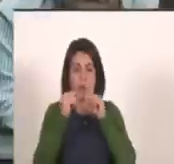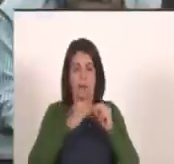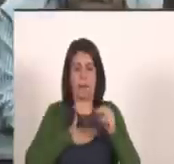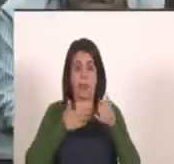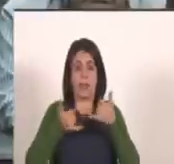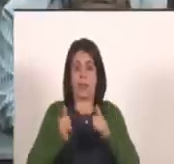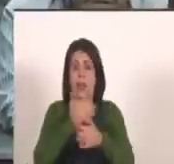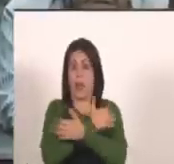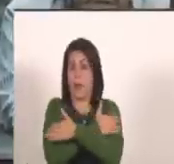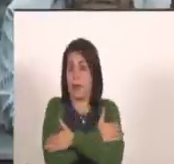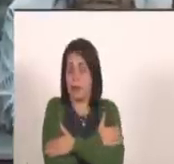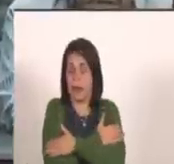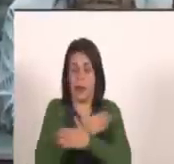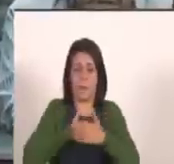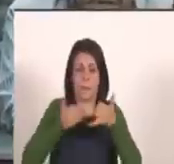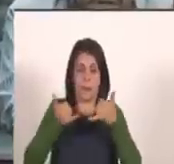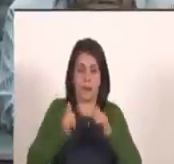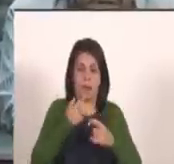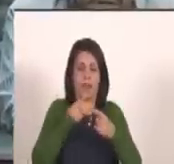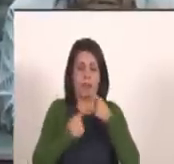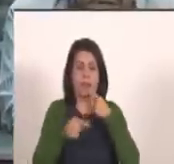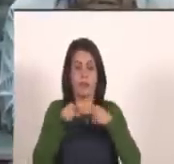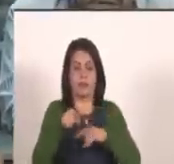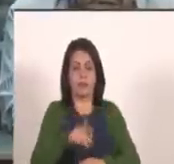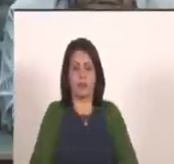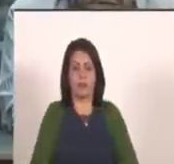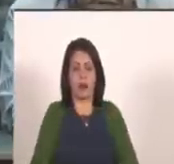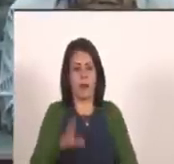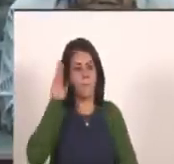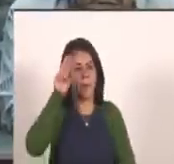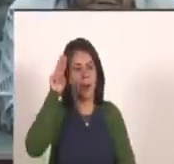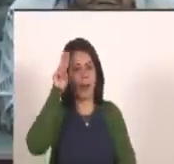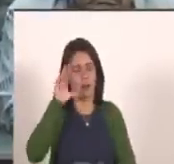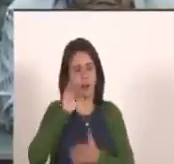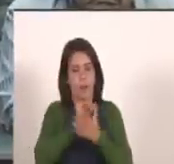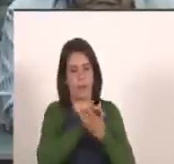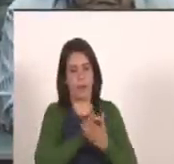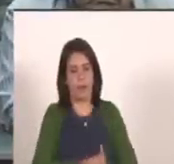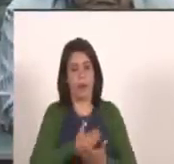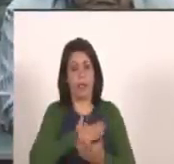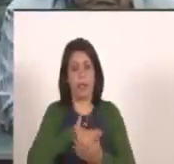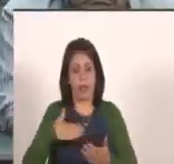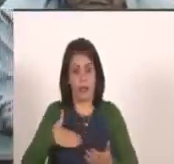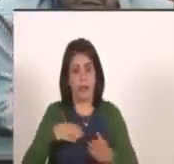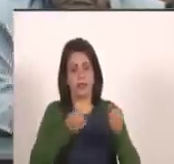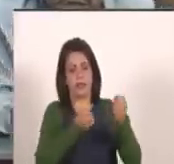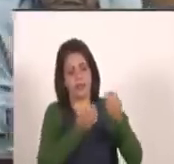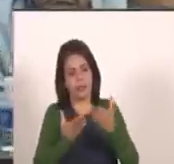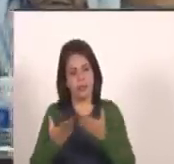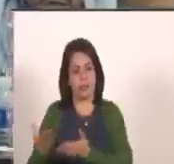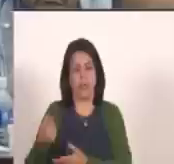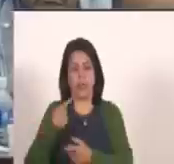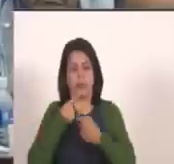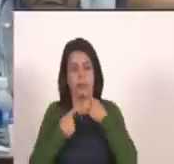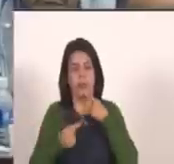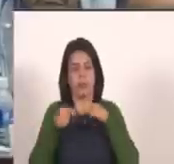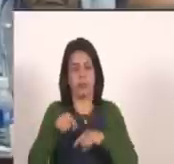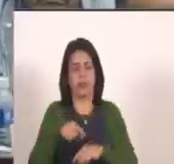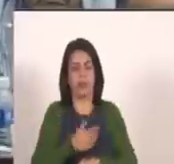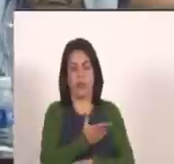hijo, a abrazar con mi hijo y a decirle, sus maestros, sus compañeros están dispuestos a recibirlo y a